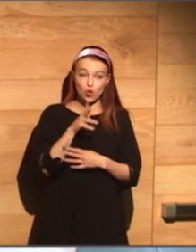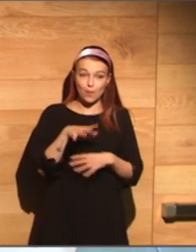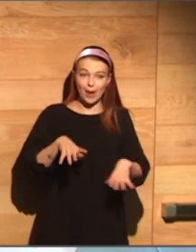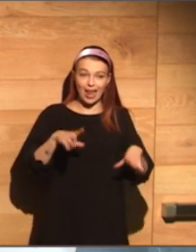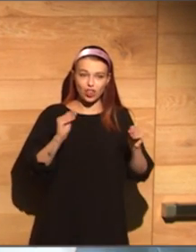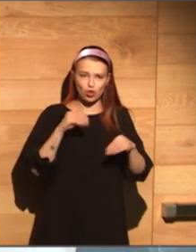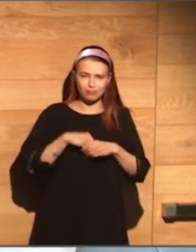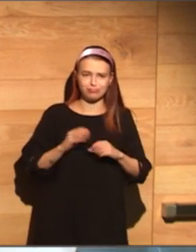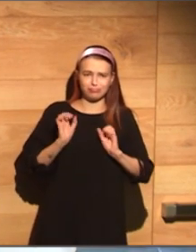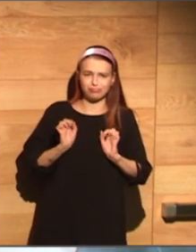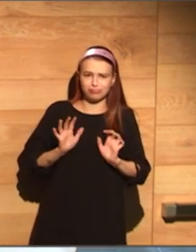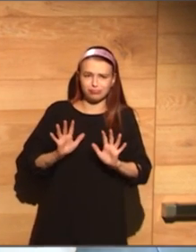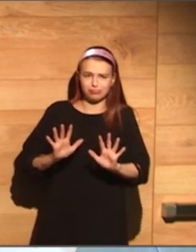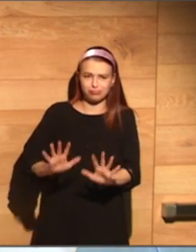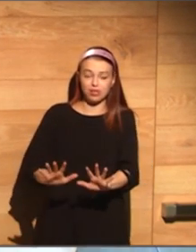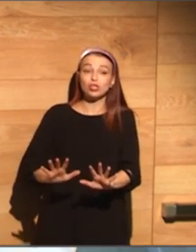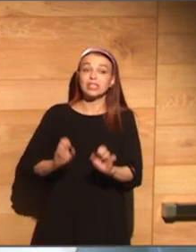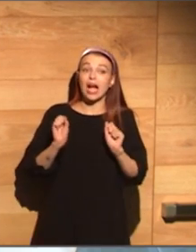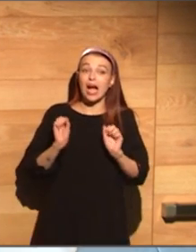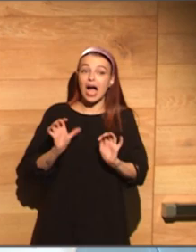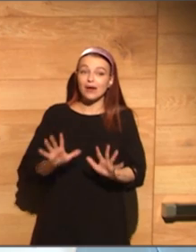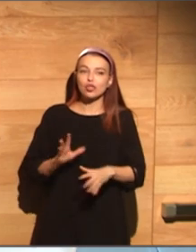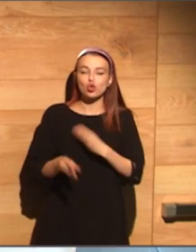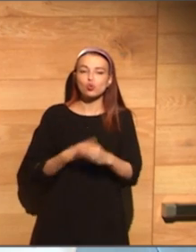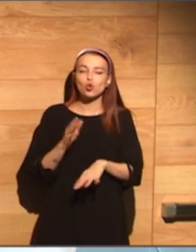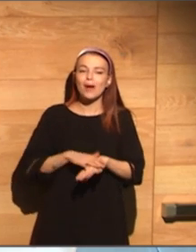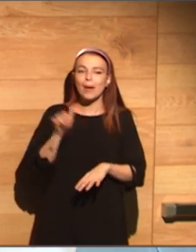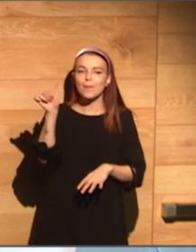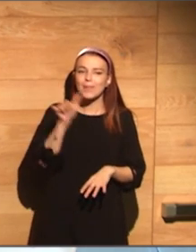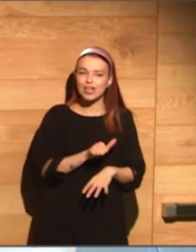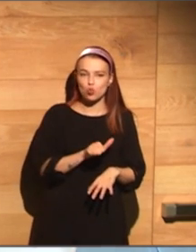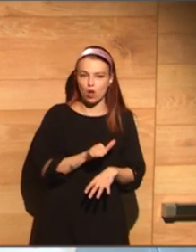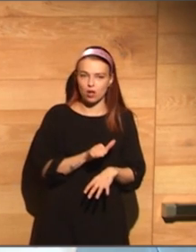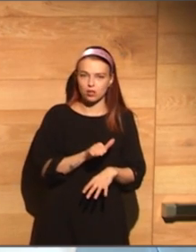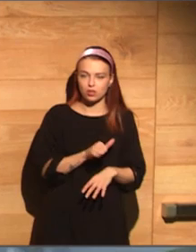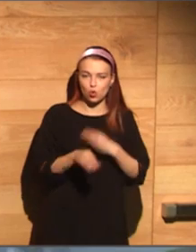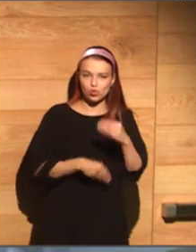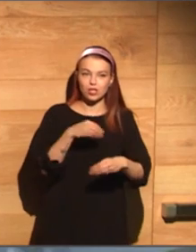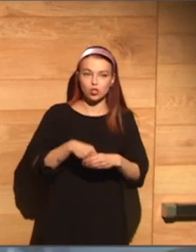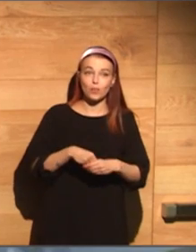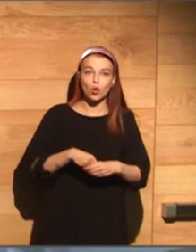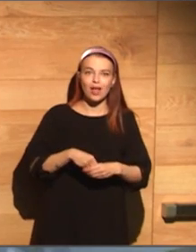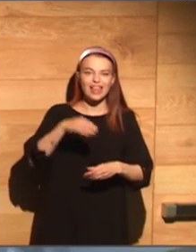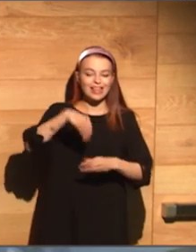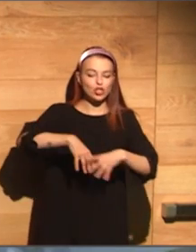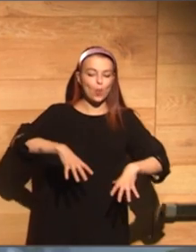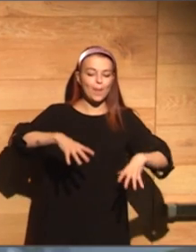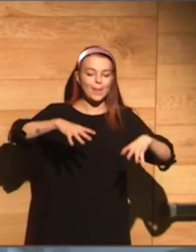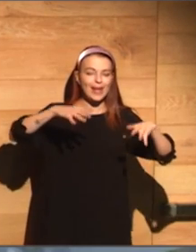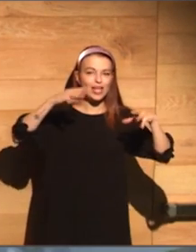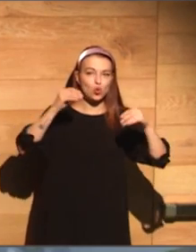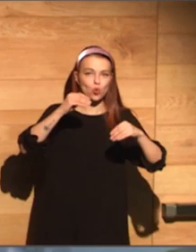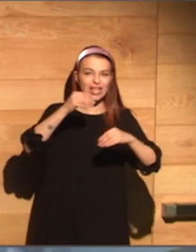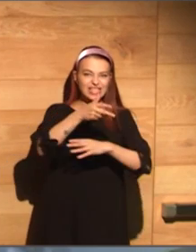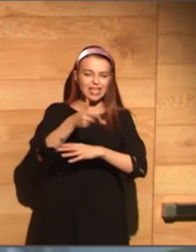Sí. Entonces se utiliza todo ese abandono para darle un aspecto a la película fabuloso. Le costó muchísimo rodar ahí, porque pertenecía a la Confederación de Caja de Ahorros